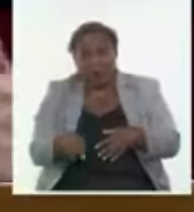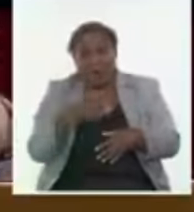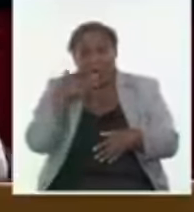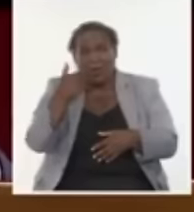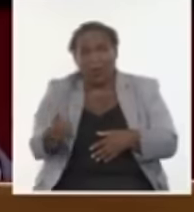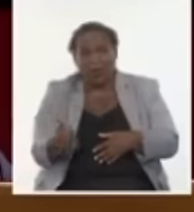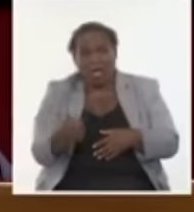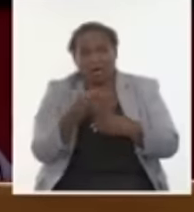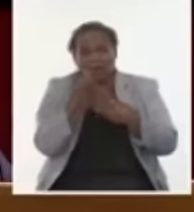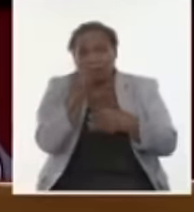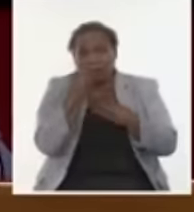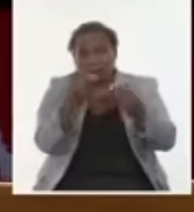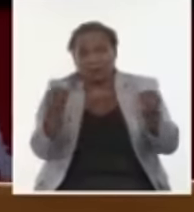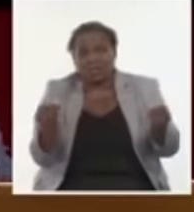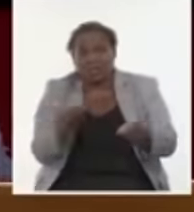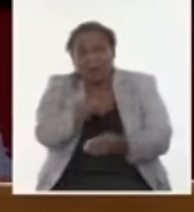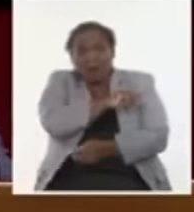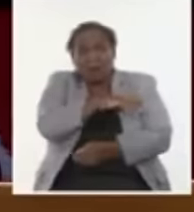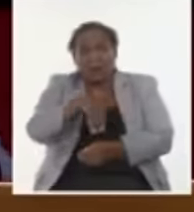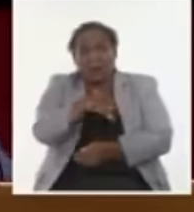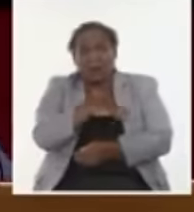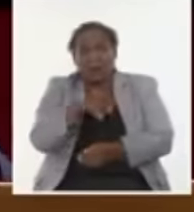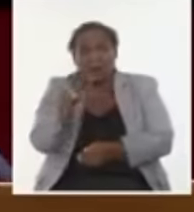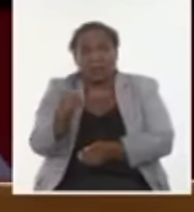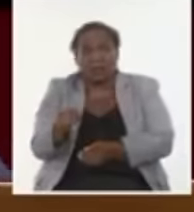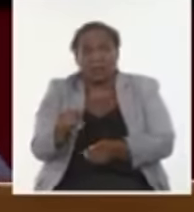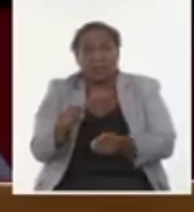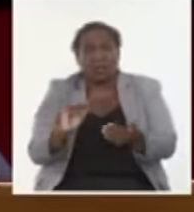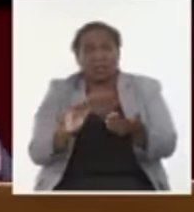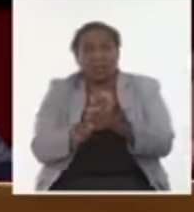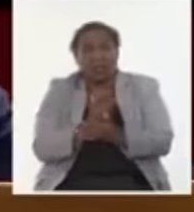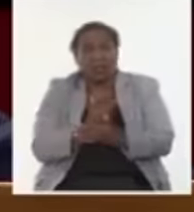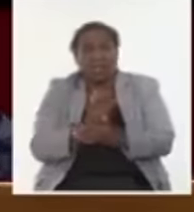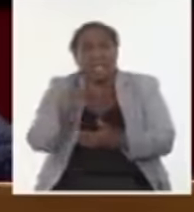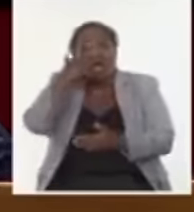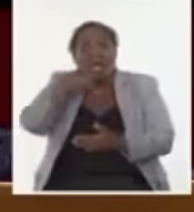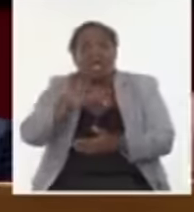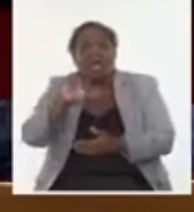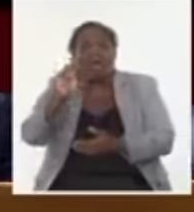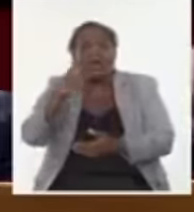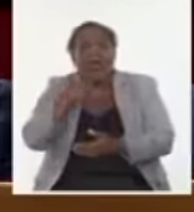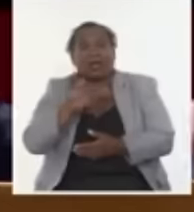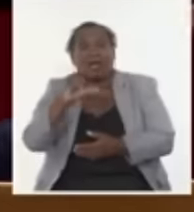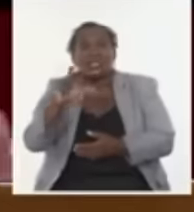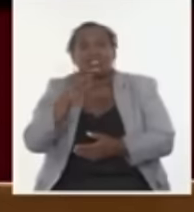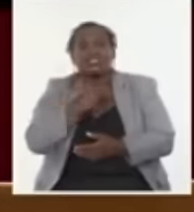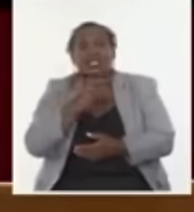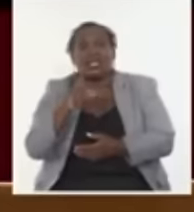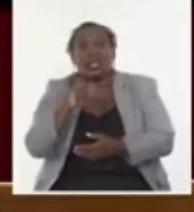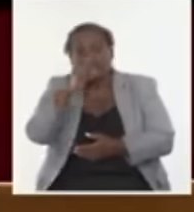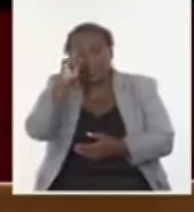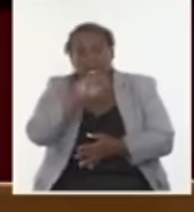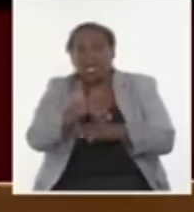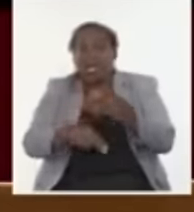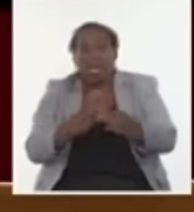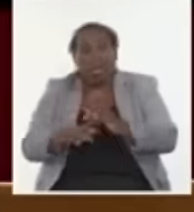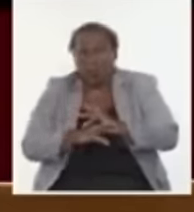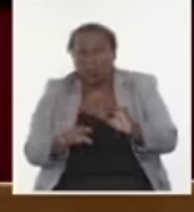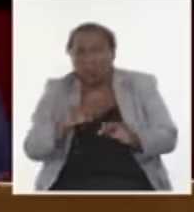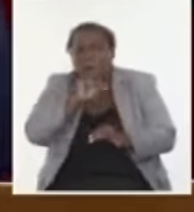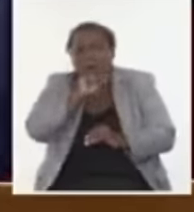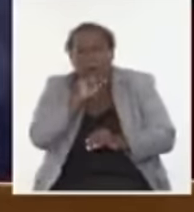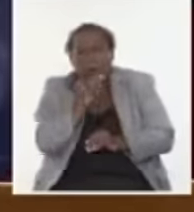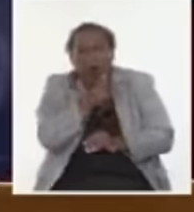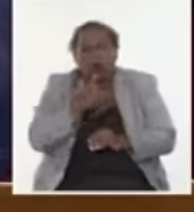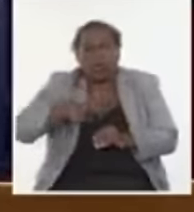pueblo, tenemos la disposición de eliminar totalmente los aranceles. Y ya lo hicimos ahora sí con el pollo, el aceite, con estos